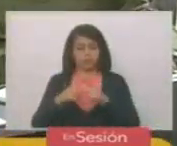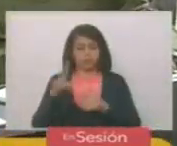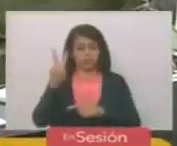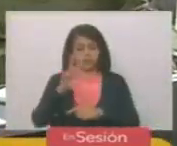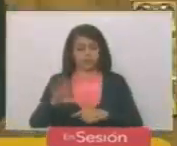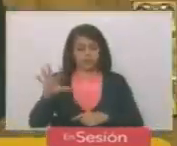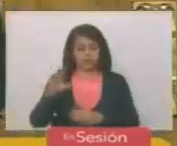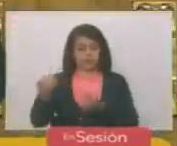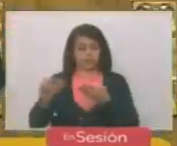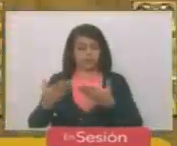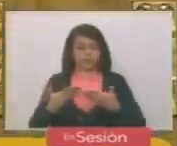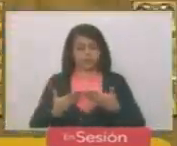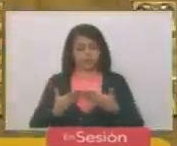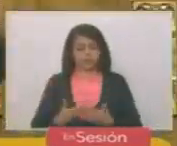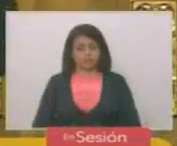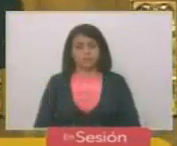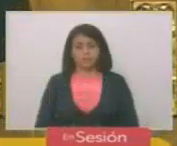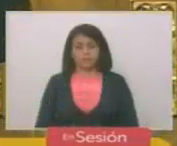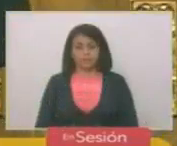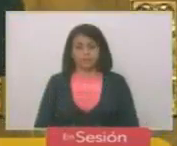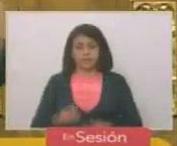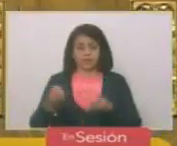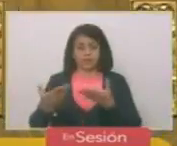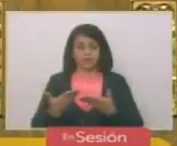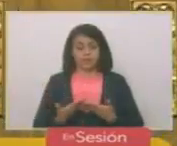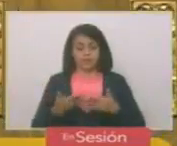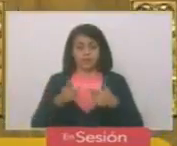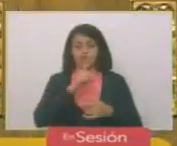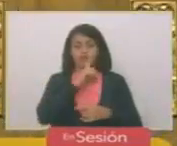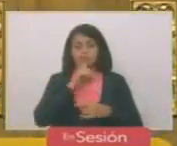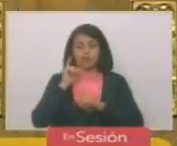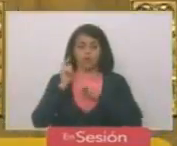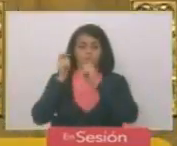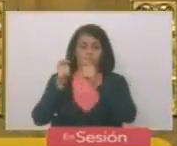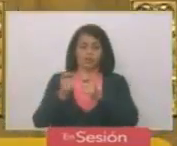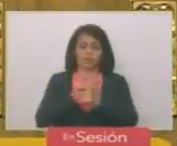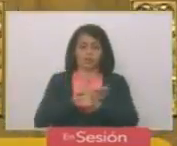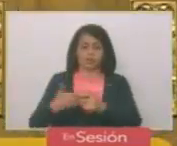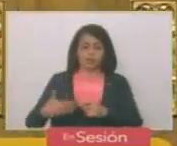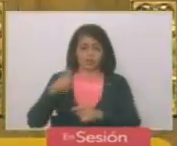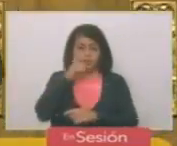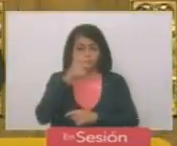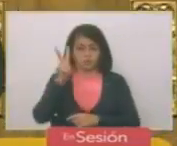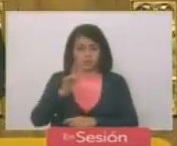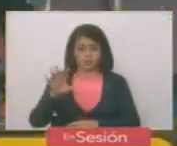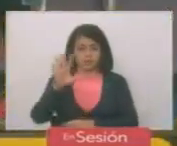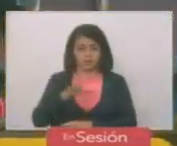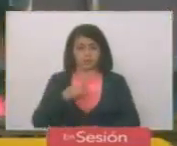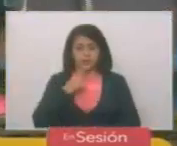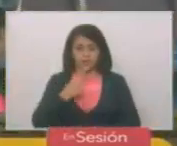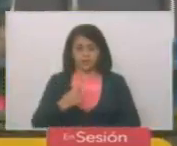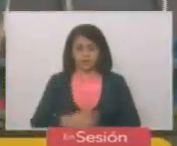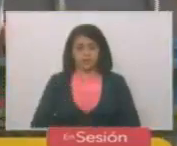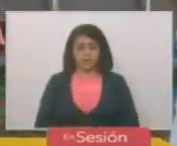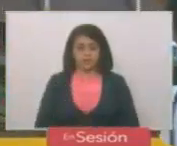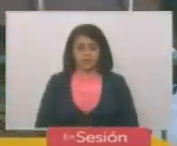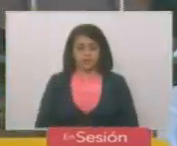Venezuela recibe y que lo recibe él en nombre del presidente y del pueblo venezolano. Dice lo